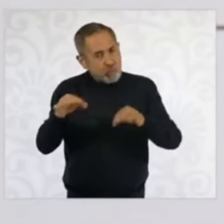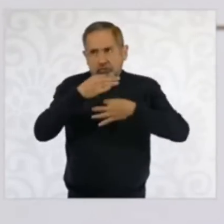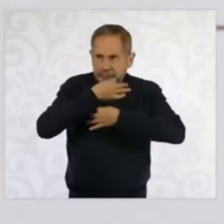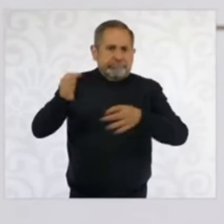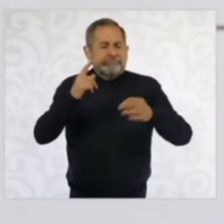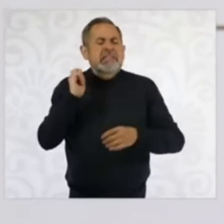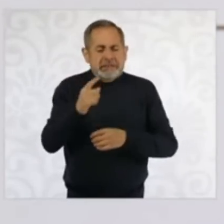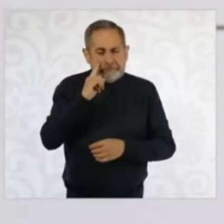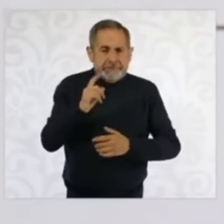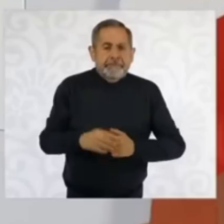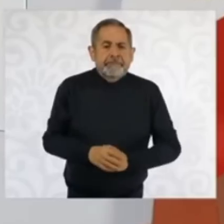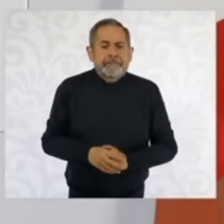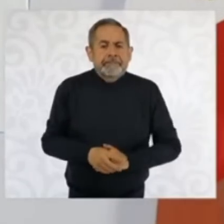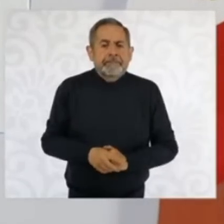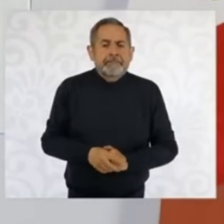importante,